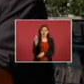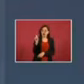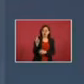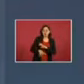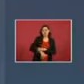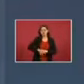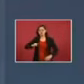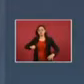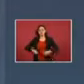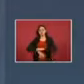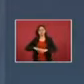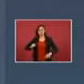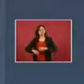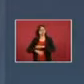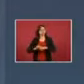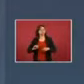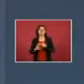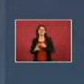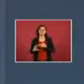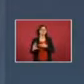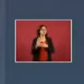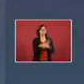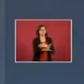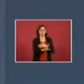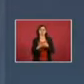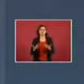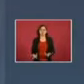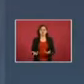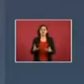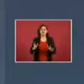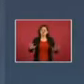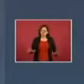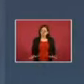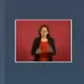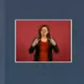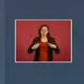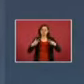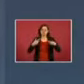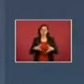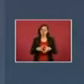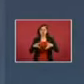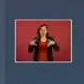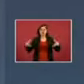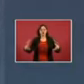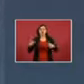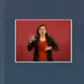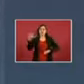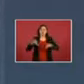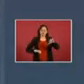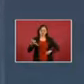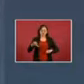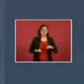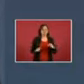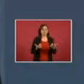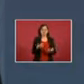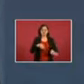acuíferos e impulsando el crecimiento poblacional y las actividades